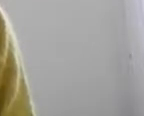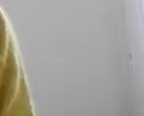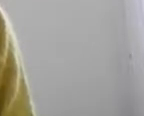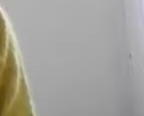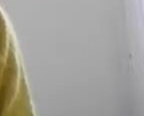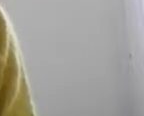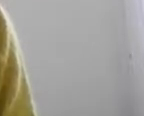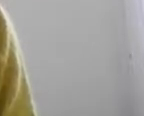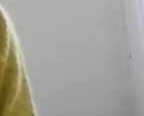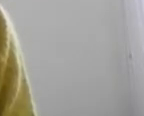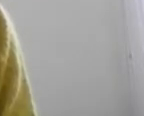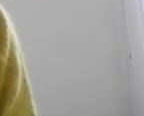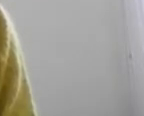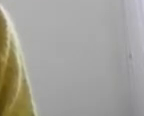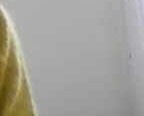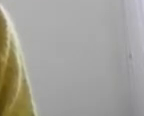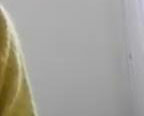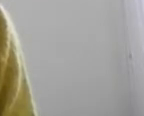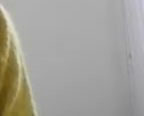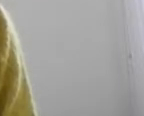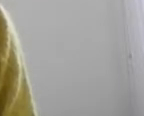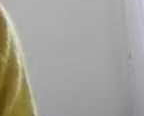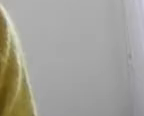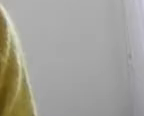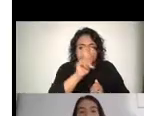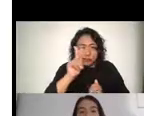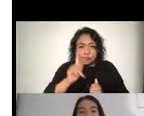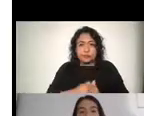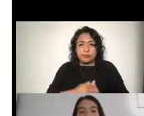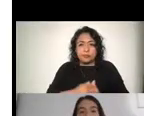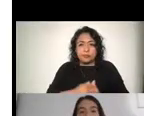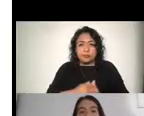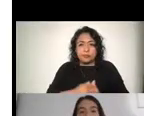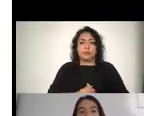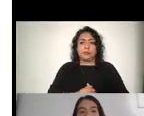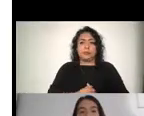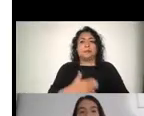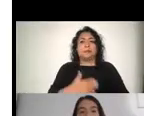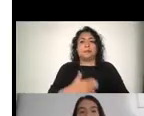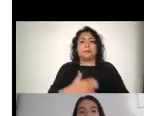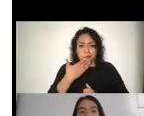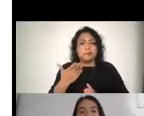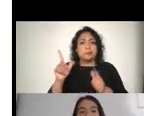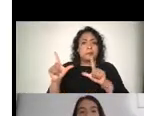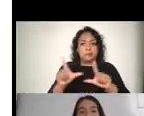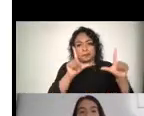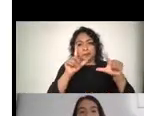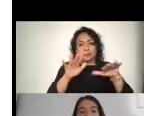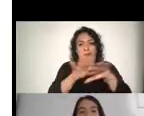Eh, ¿Pueden poner la presentación, por favor? Bien, la siguiente lámina, por